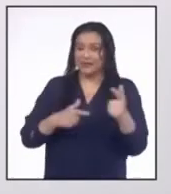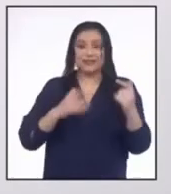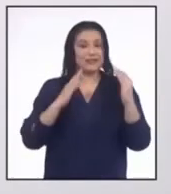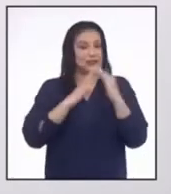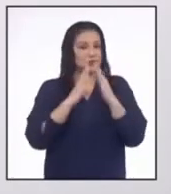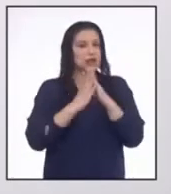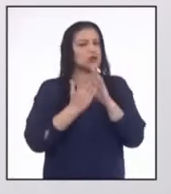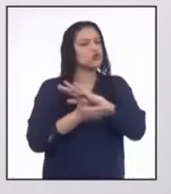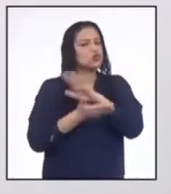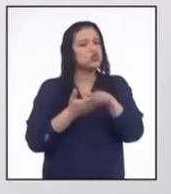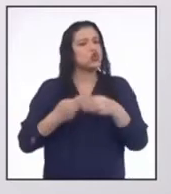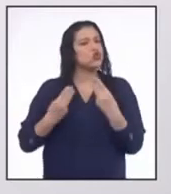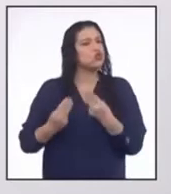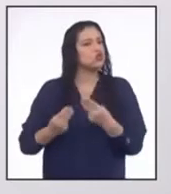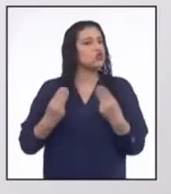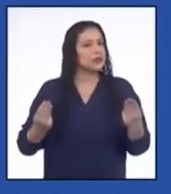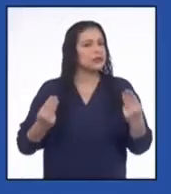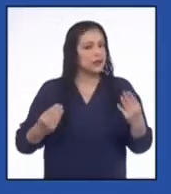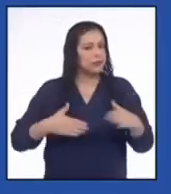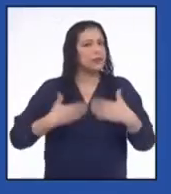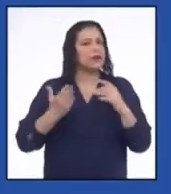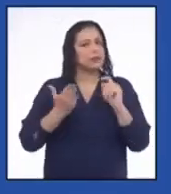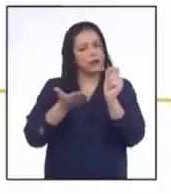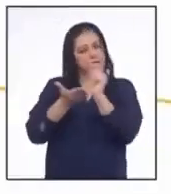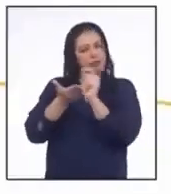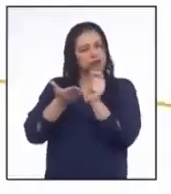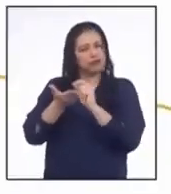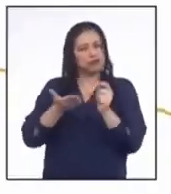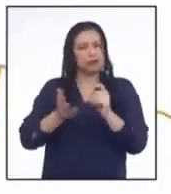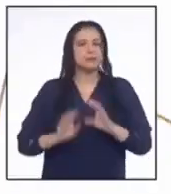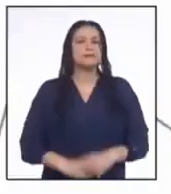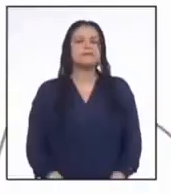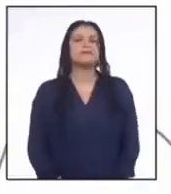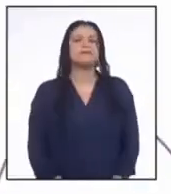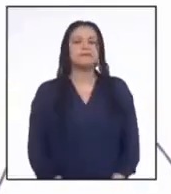con sus materiales para hacer apuntes.